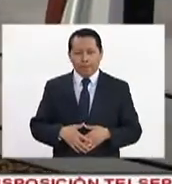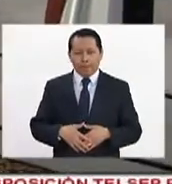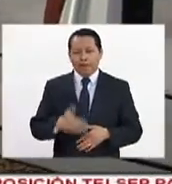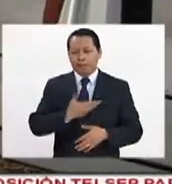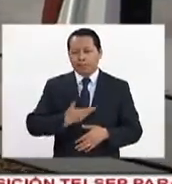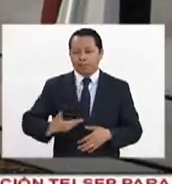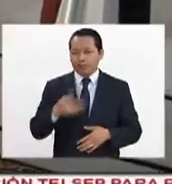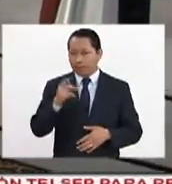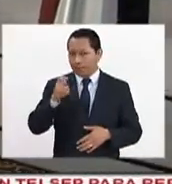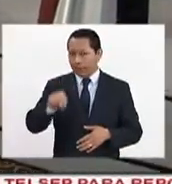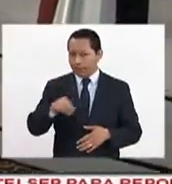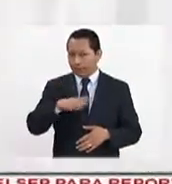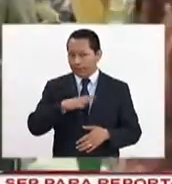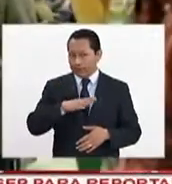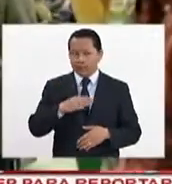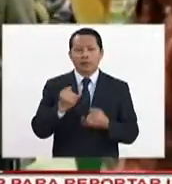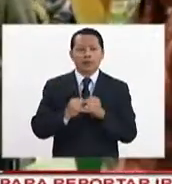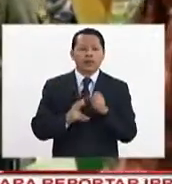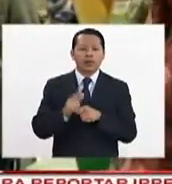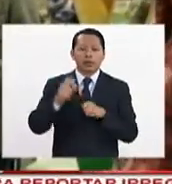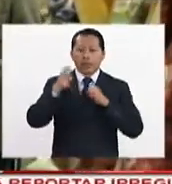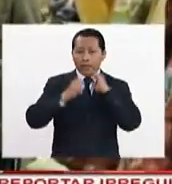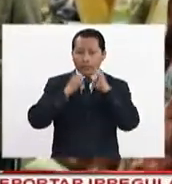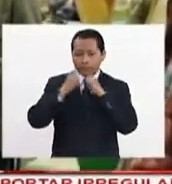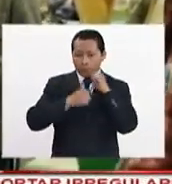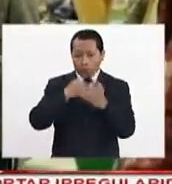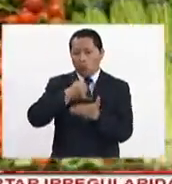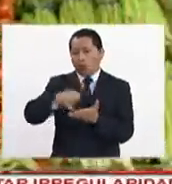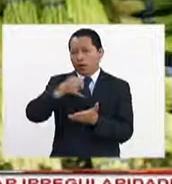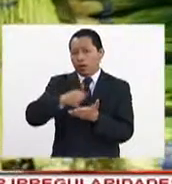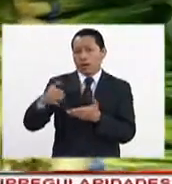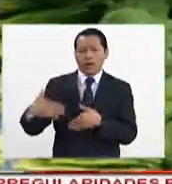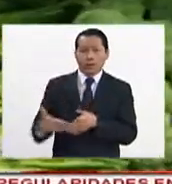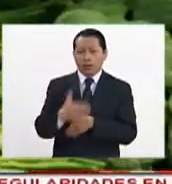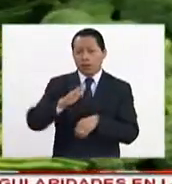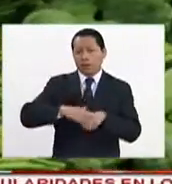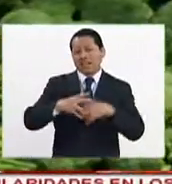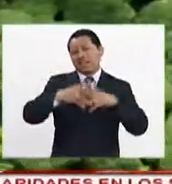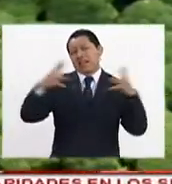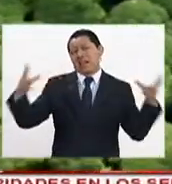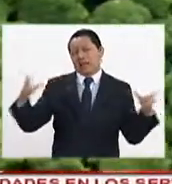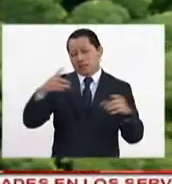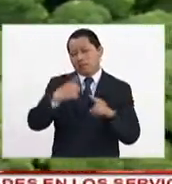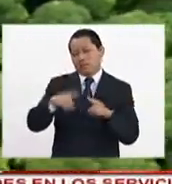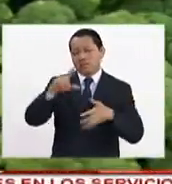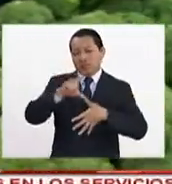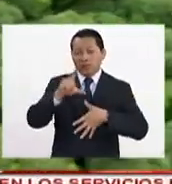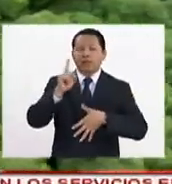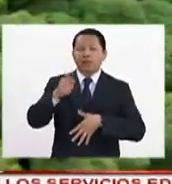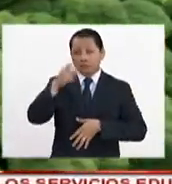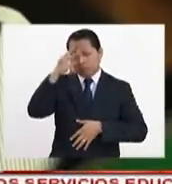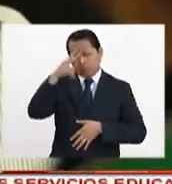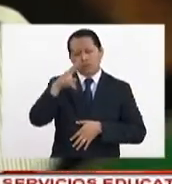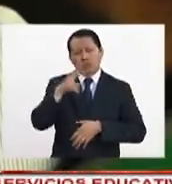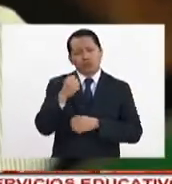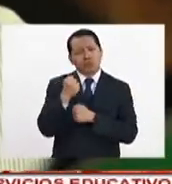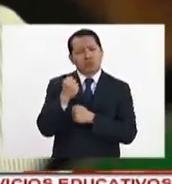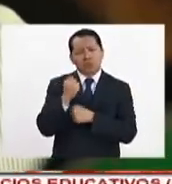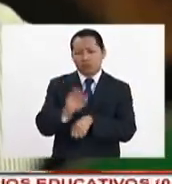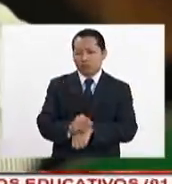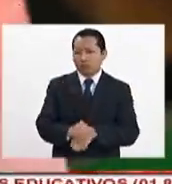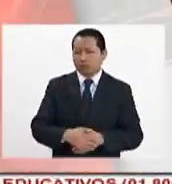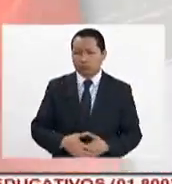El presidente Enrique Peña Nieto inauguró la Expo de Alimentos más grande de Latinoamérica y aseguró que México es una potencia en el